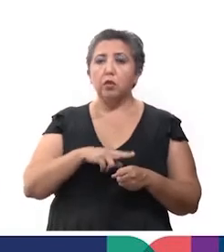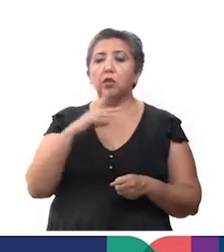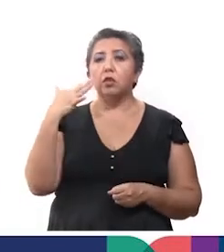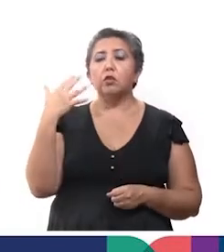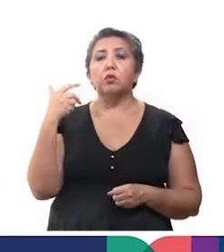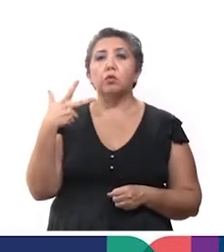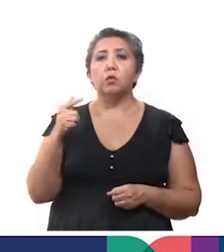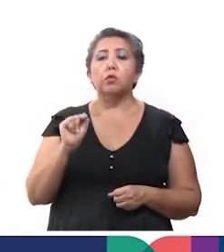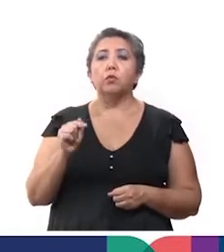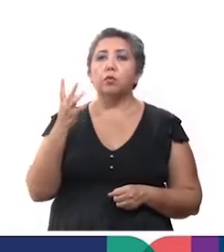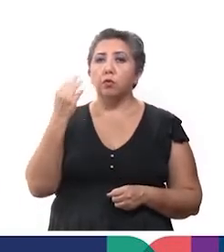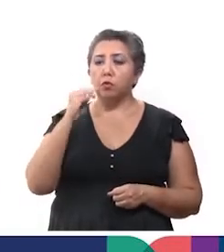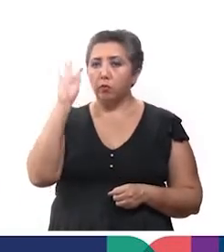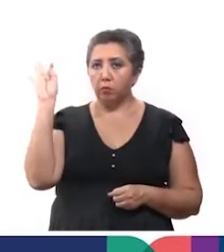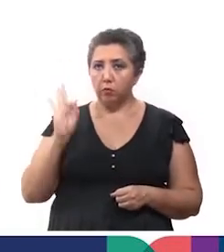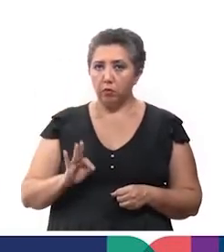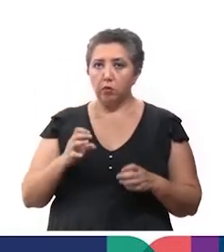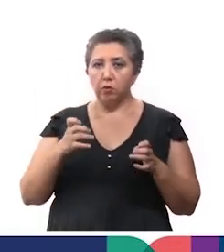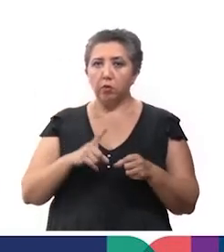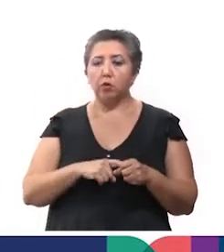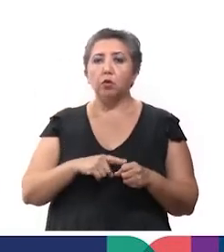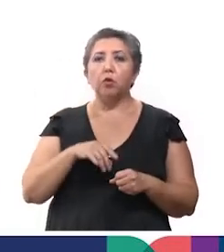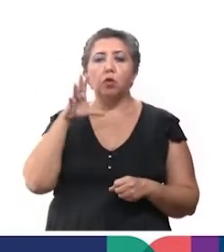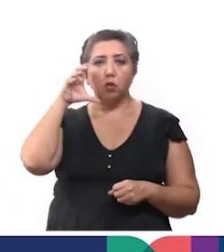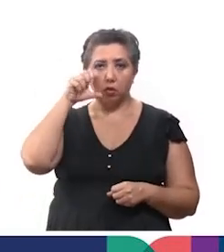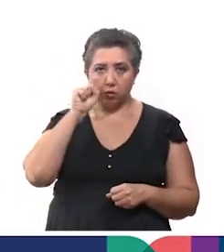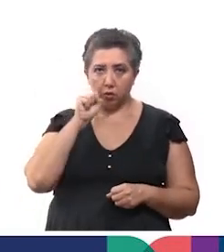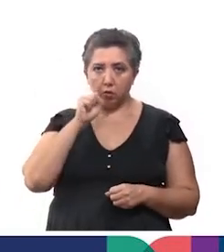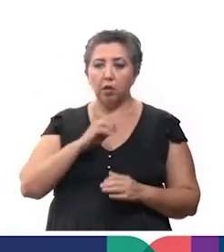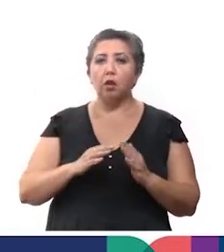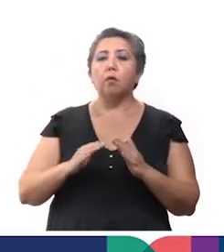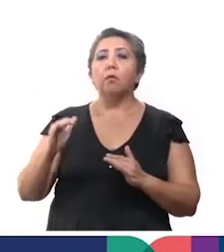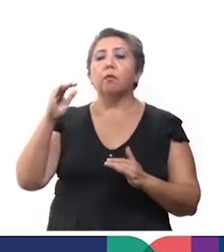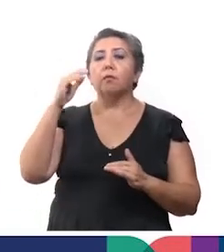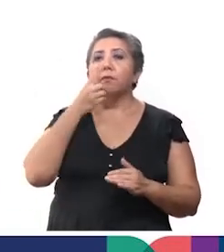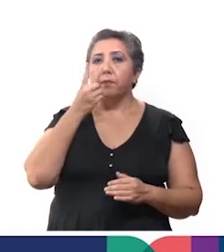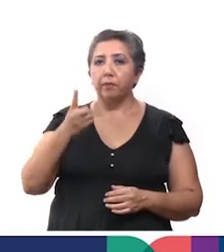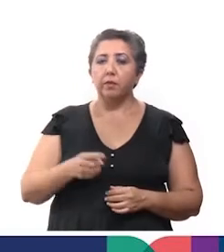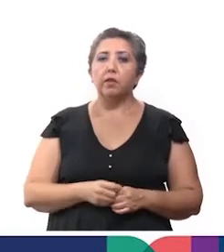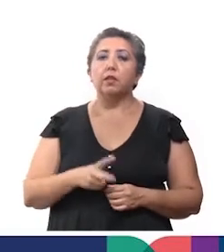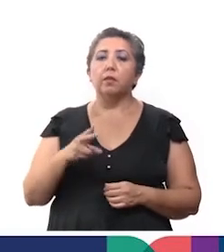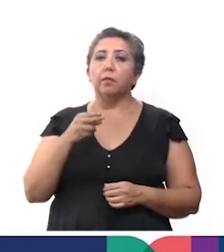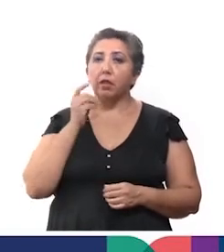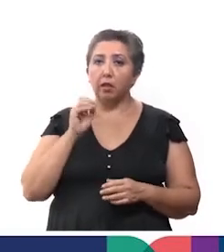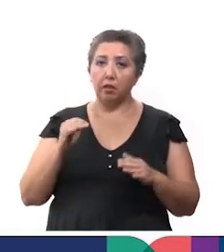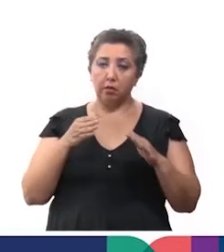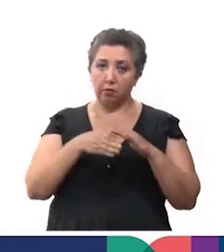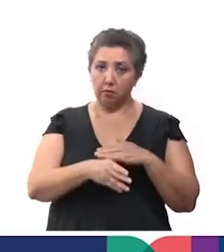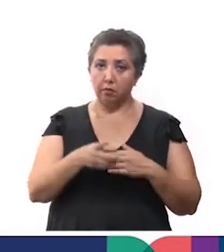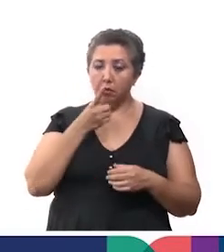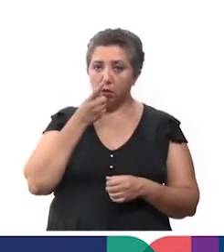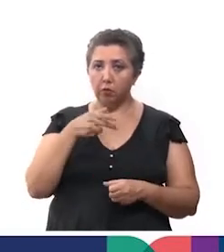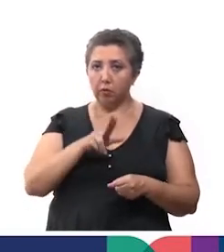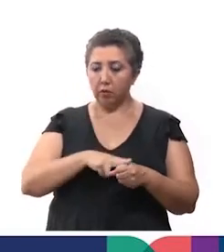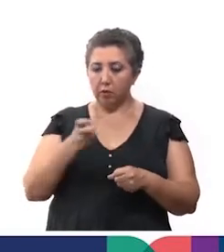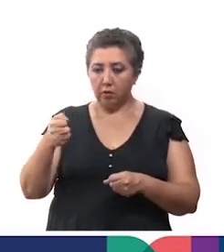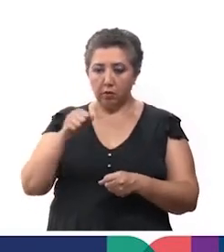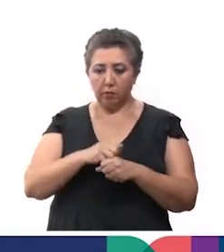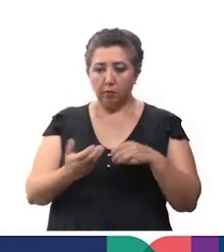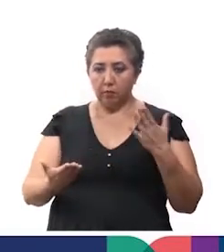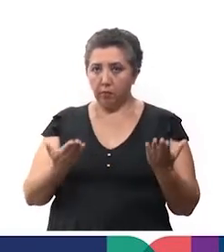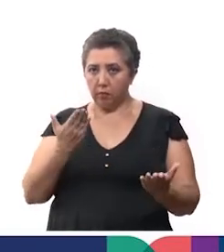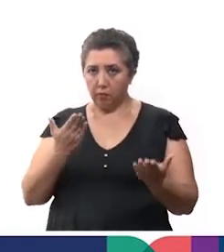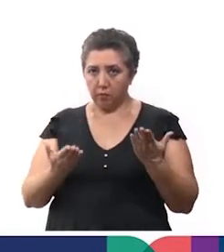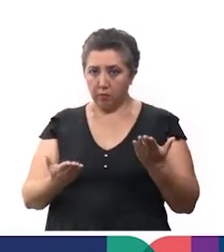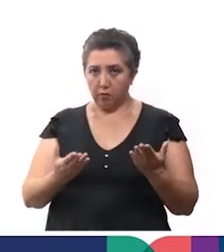del 58.9%, está en color naranja y en ascenso. El incremento en admisiones hospitalarias de la semana con respecto